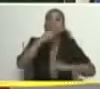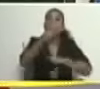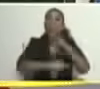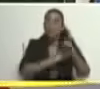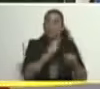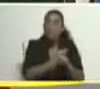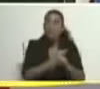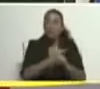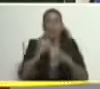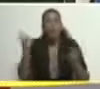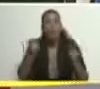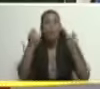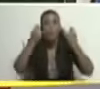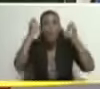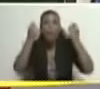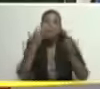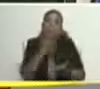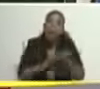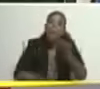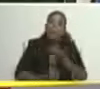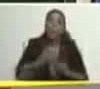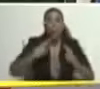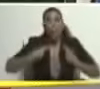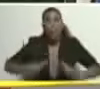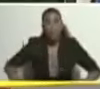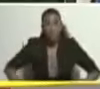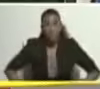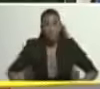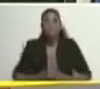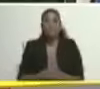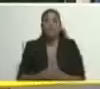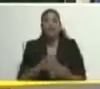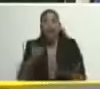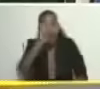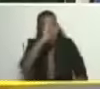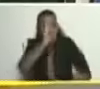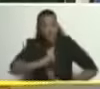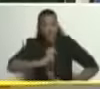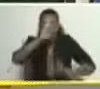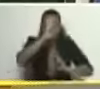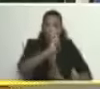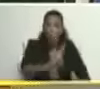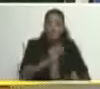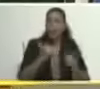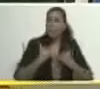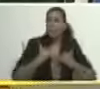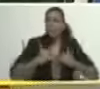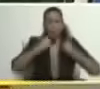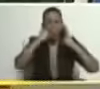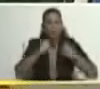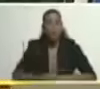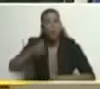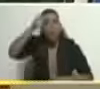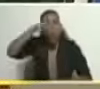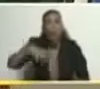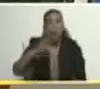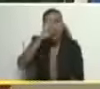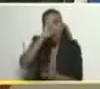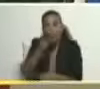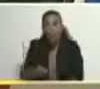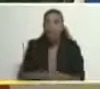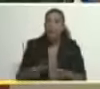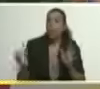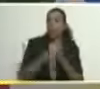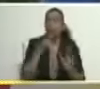internacional que promueven la solidaridad humana, al respeto a la autodeterminación de los pueblos, a la